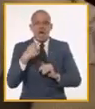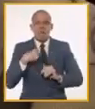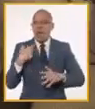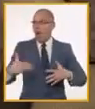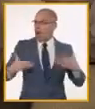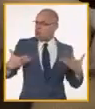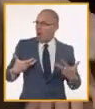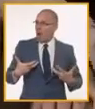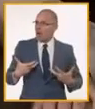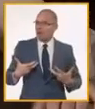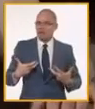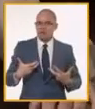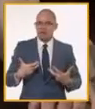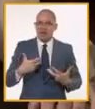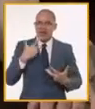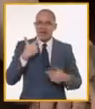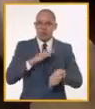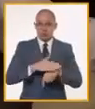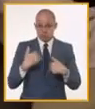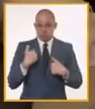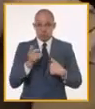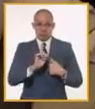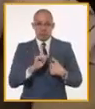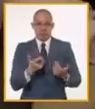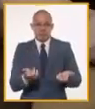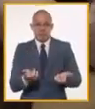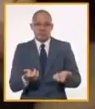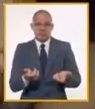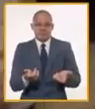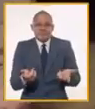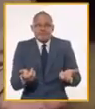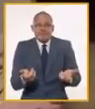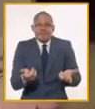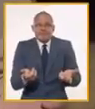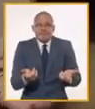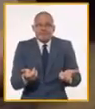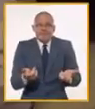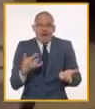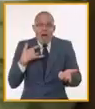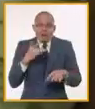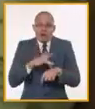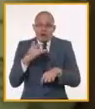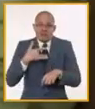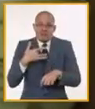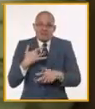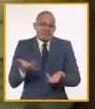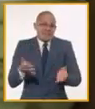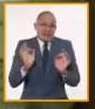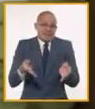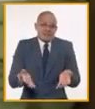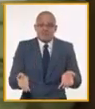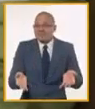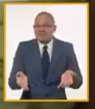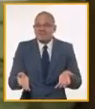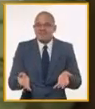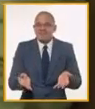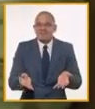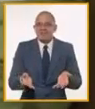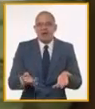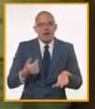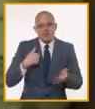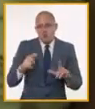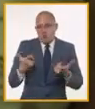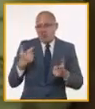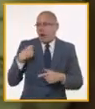muy contento de la reunión. Todo eso me tocaba a mí, me tocaba, ¿no? Entonces lo vinculé, pero yo estaba cumpliendo